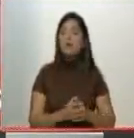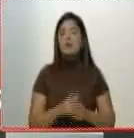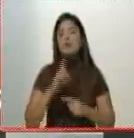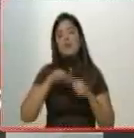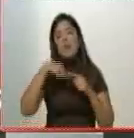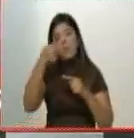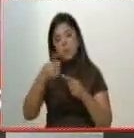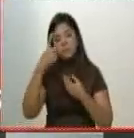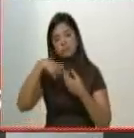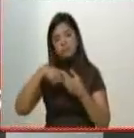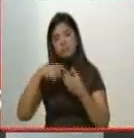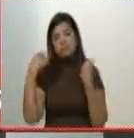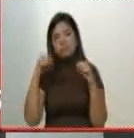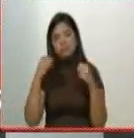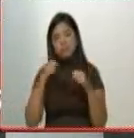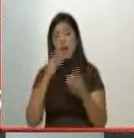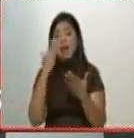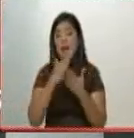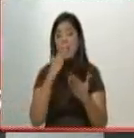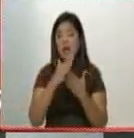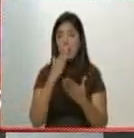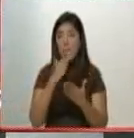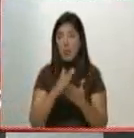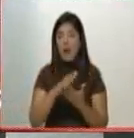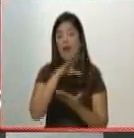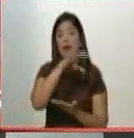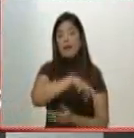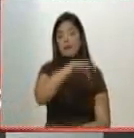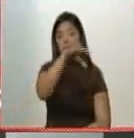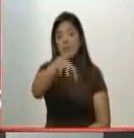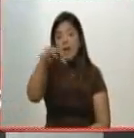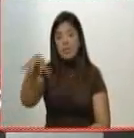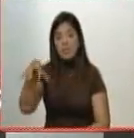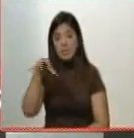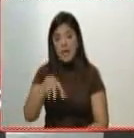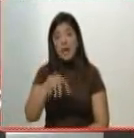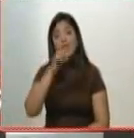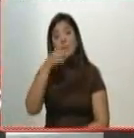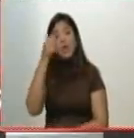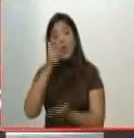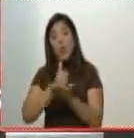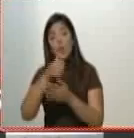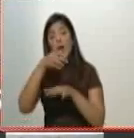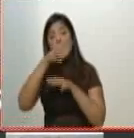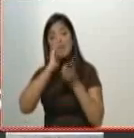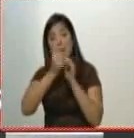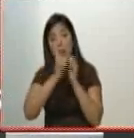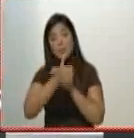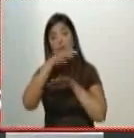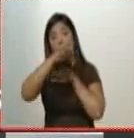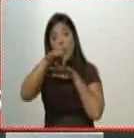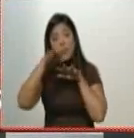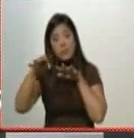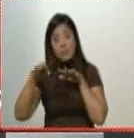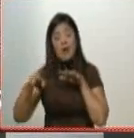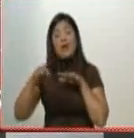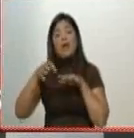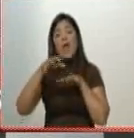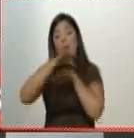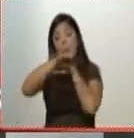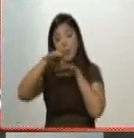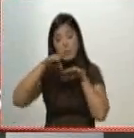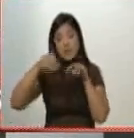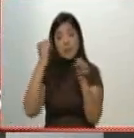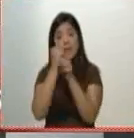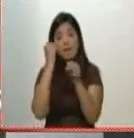formación de los talentos deportivos en las escuelas de talentos deportivos estadales, en los clubes deportivos municipales, a nivel municipal trabajar con